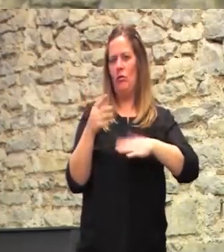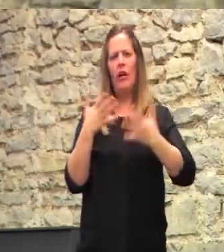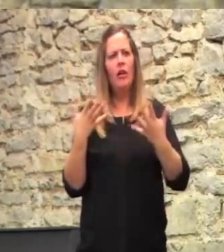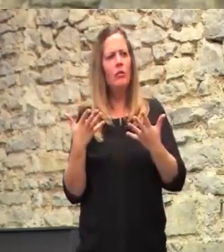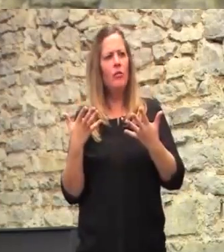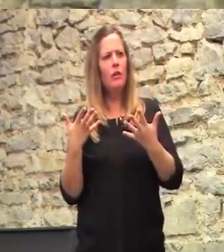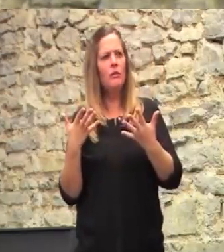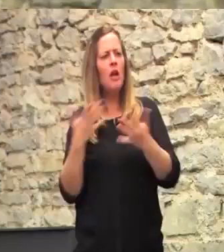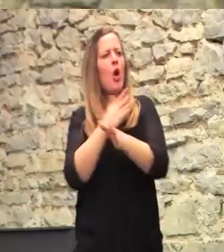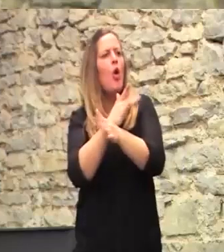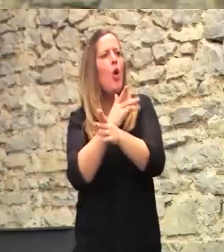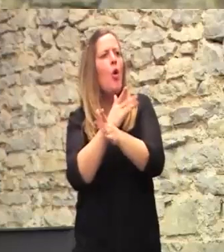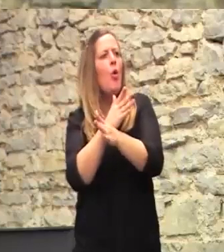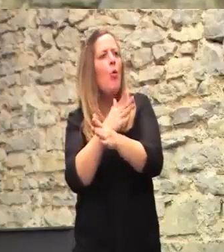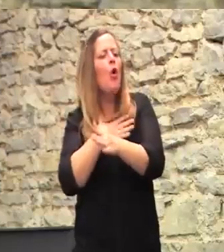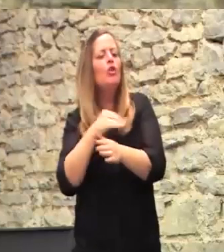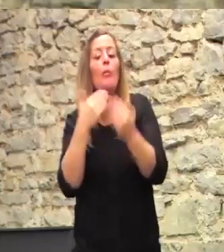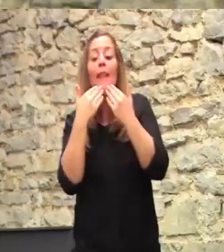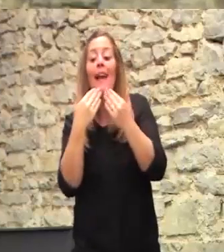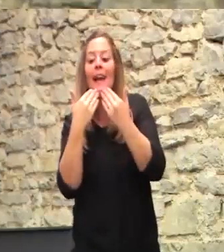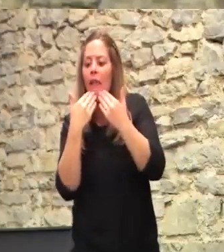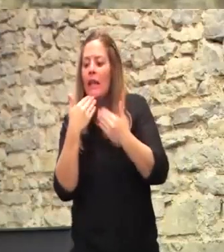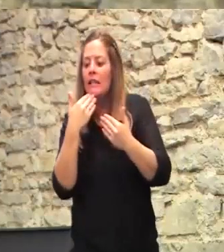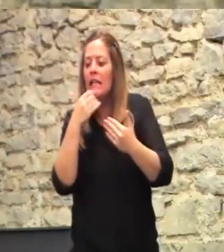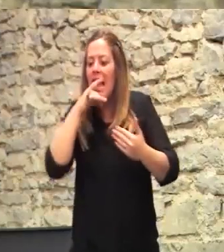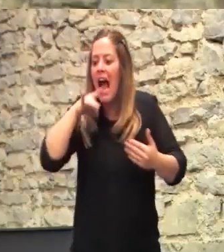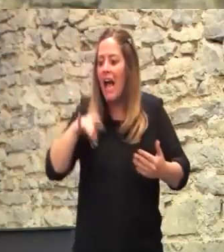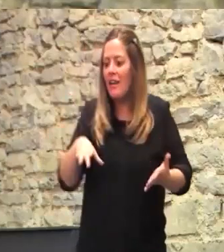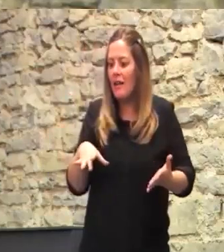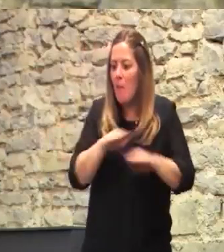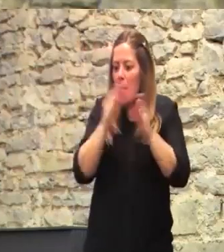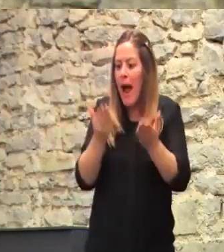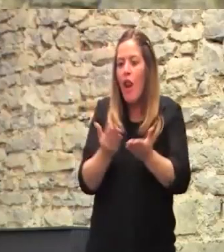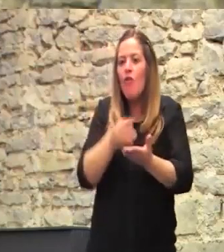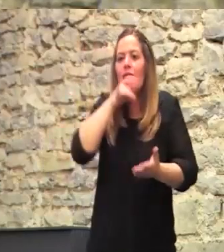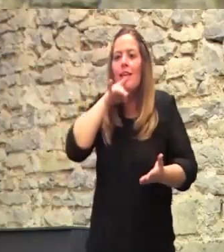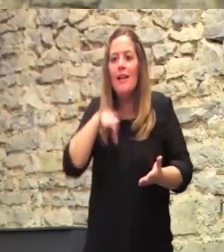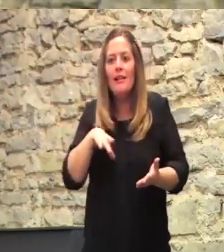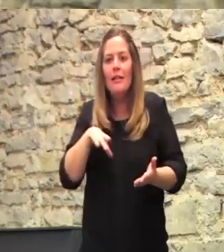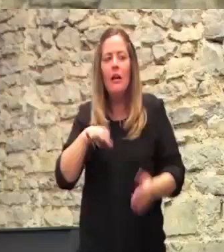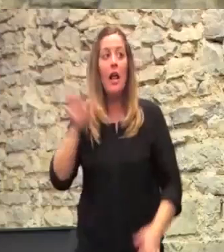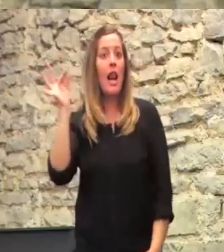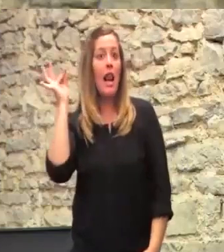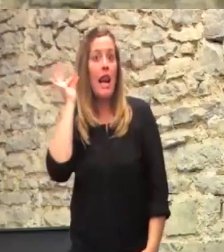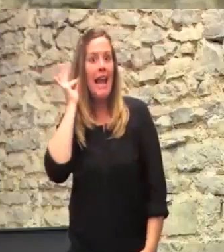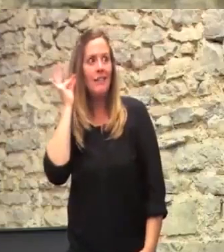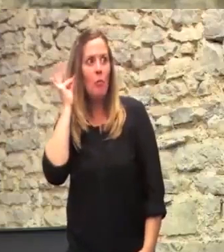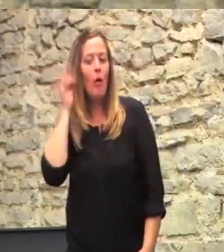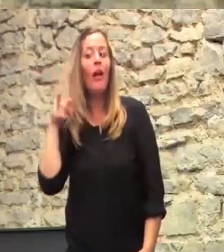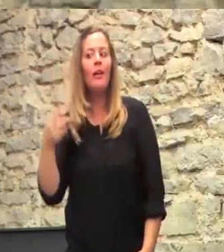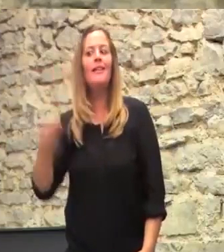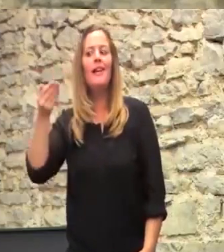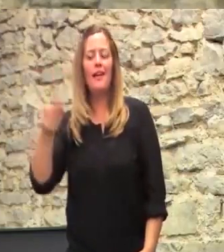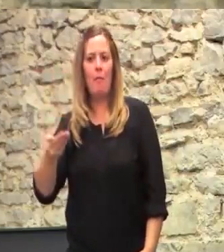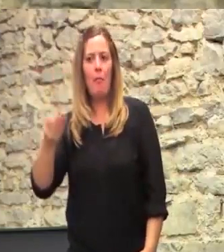juego las mujeres que íbamos a hacer muy valiosas muy importantes para habilitar el juego